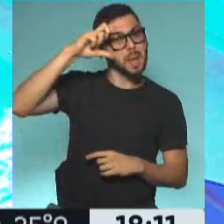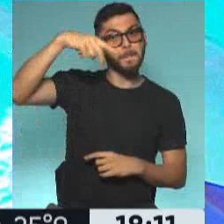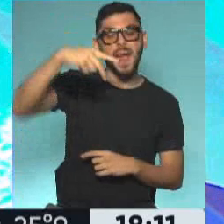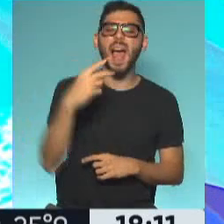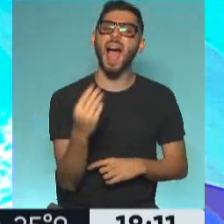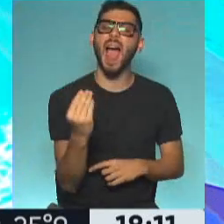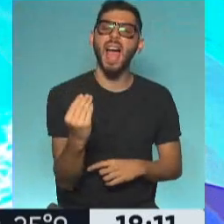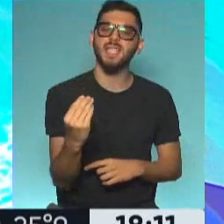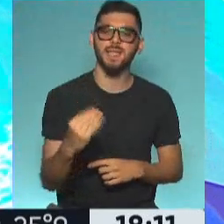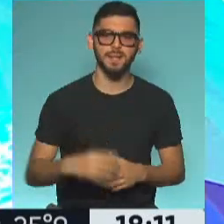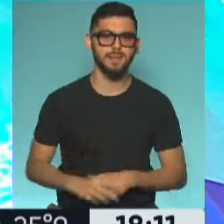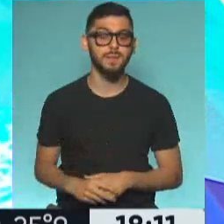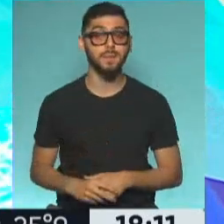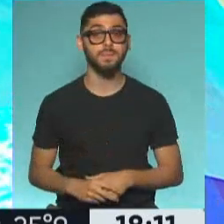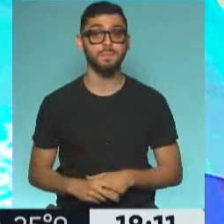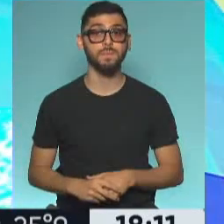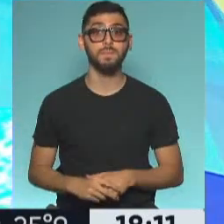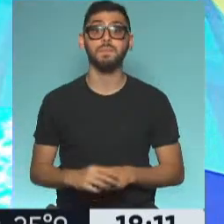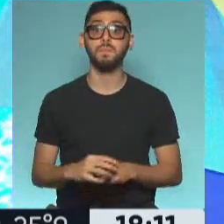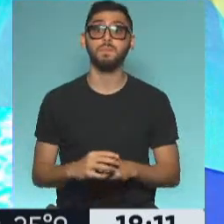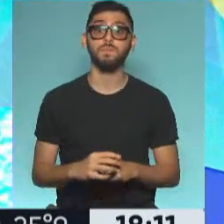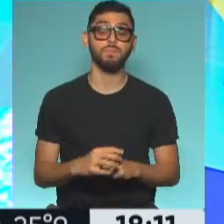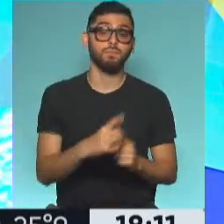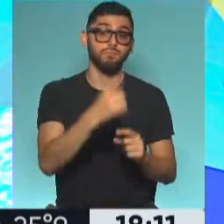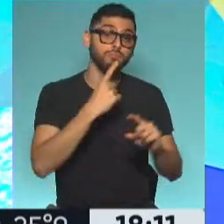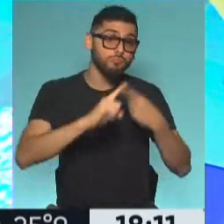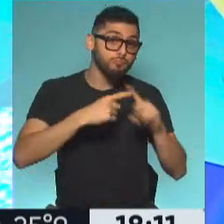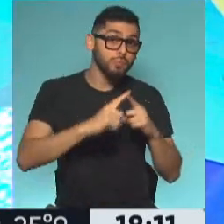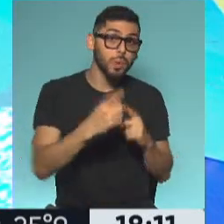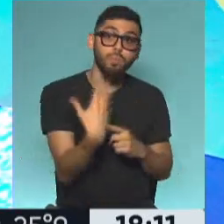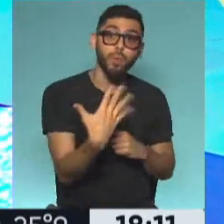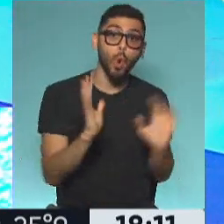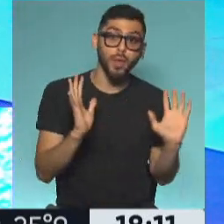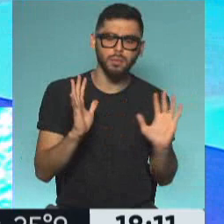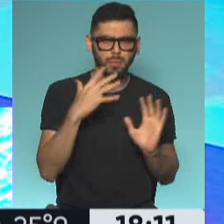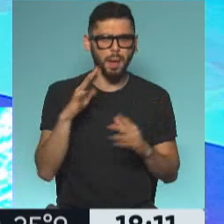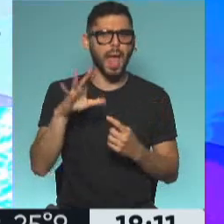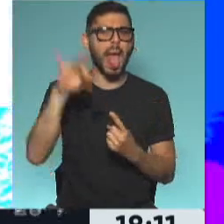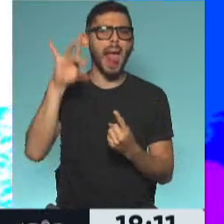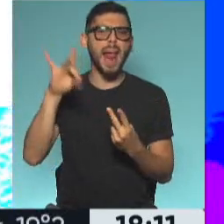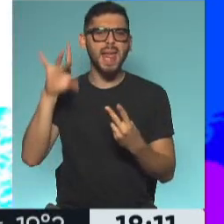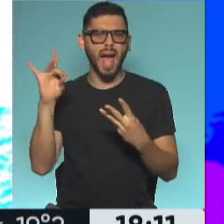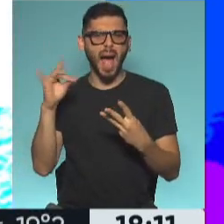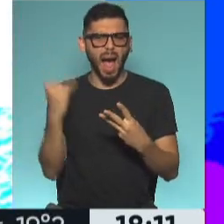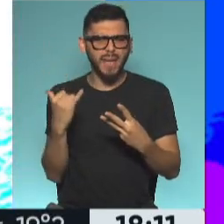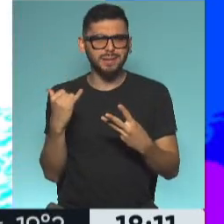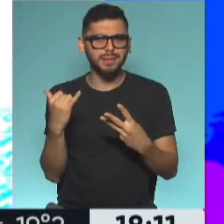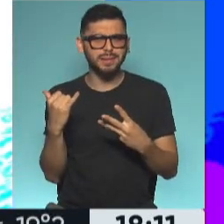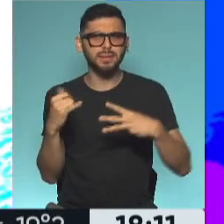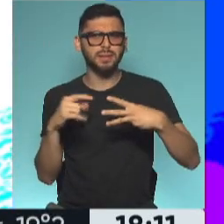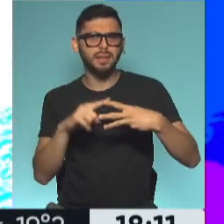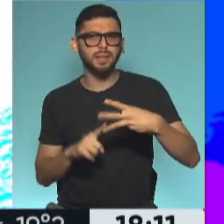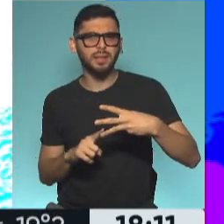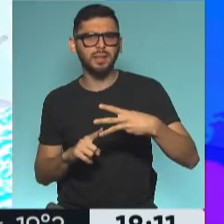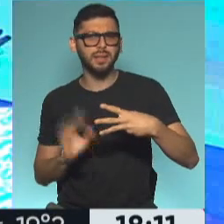Uy. ¿Qué es el himen? Gastoncito puede consultar con su equipo, ¿sí? Con Guido. ¿Hay opciones? Con Elías. Con Nair. No tiene por qué